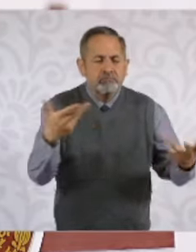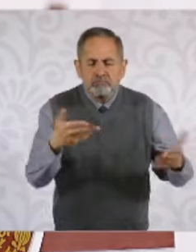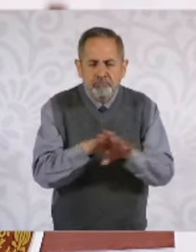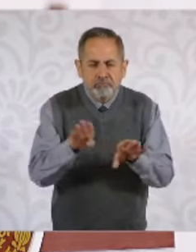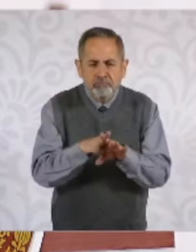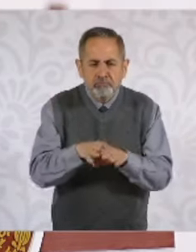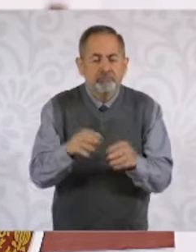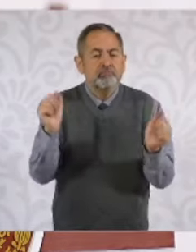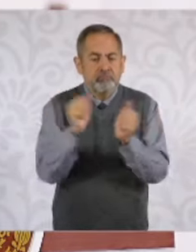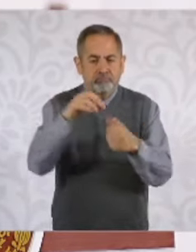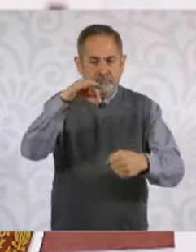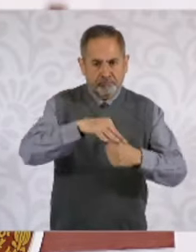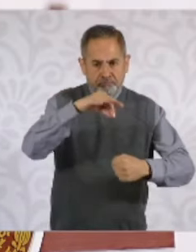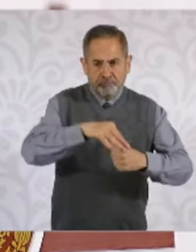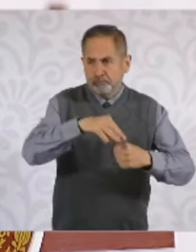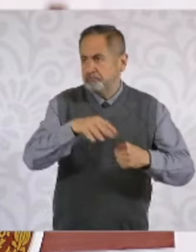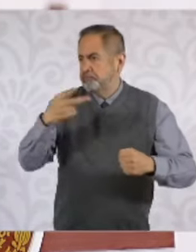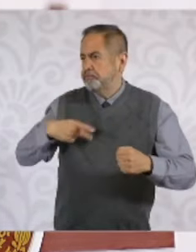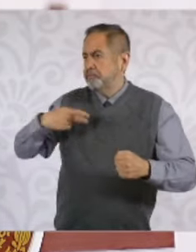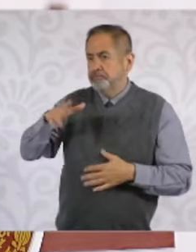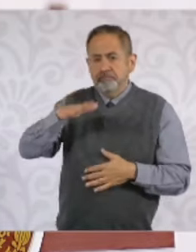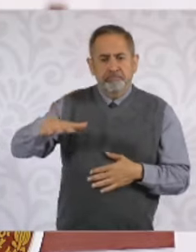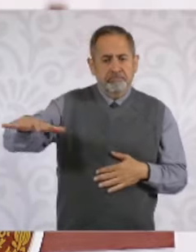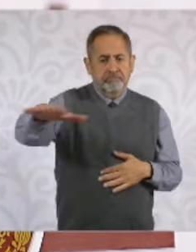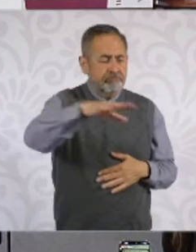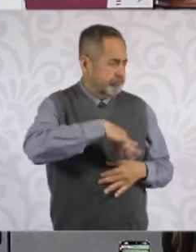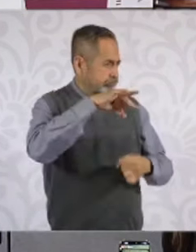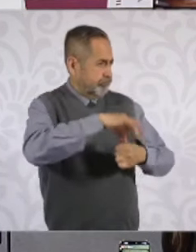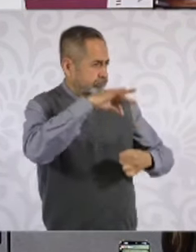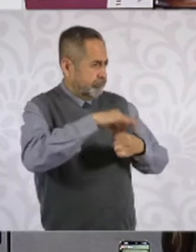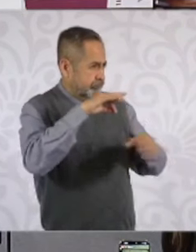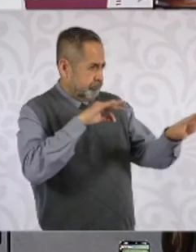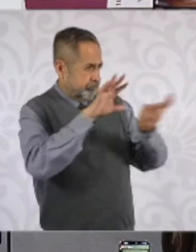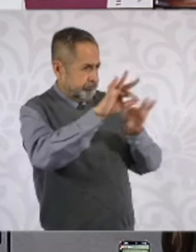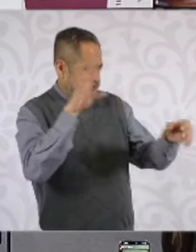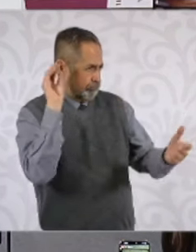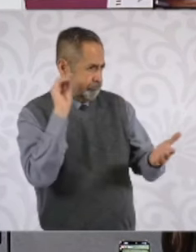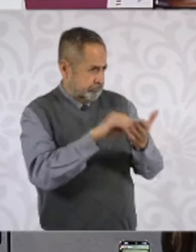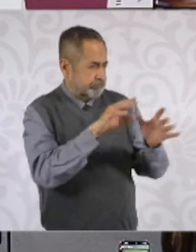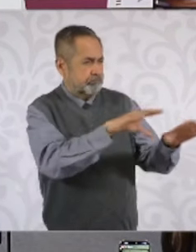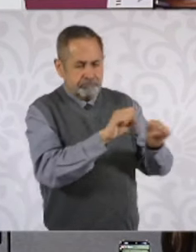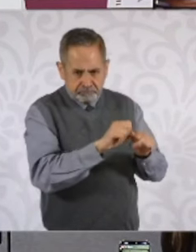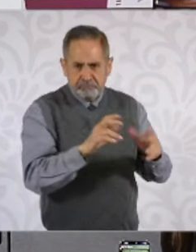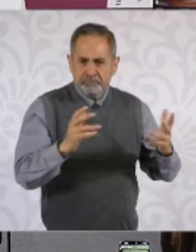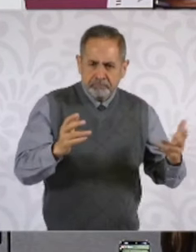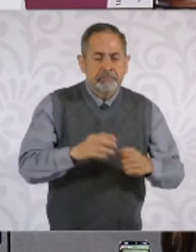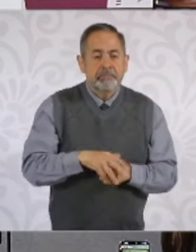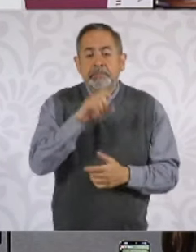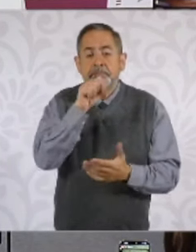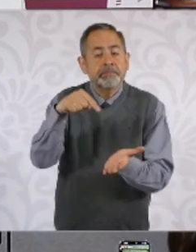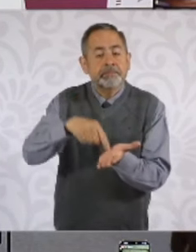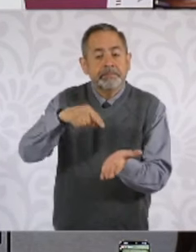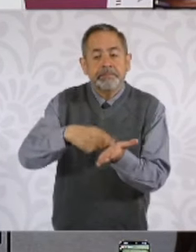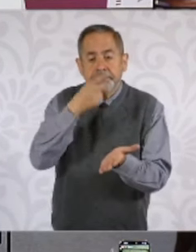votación ciudadana. También estableció una